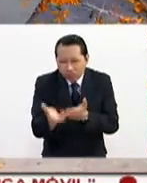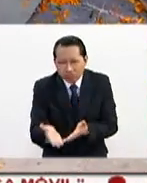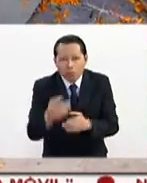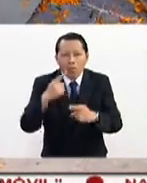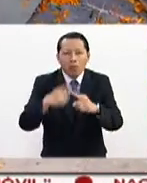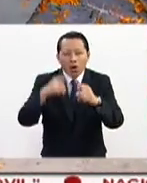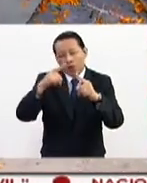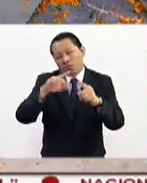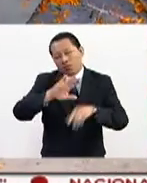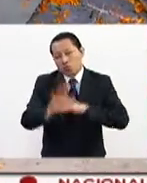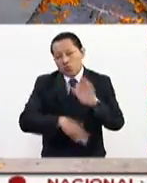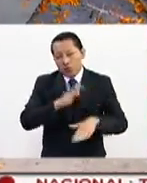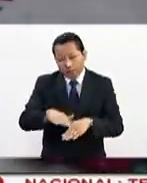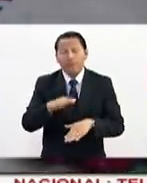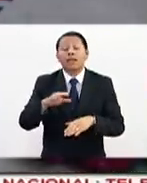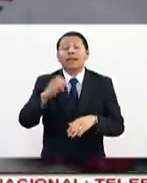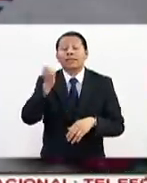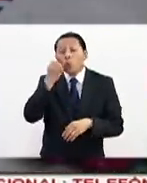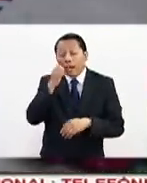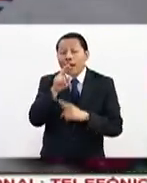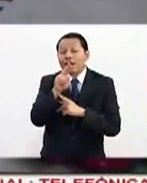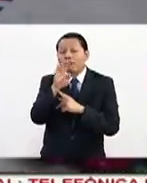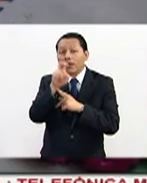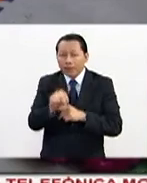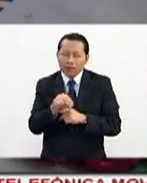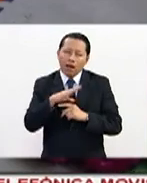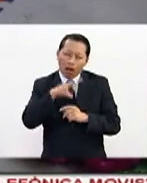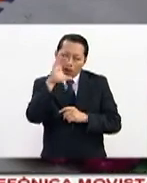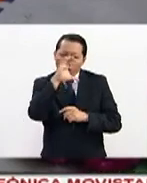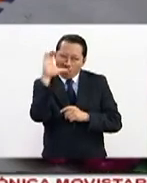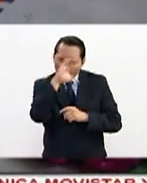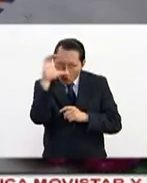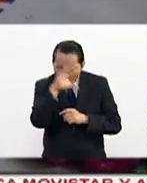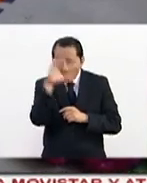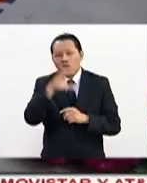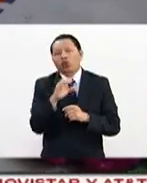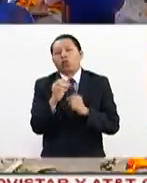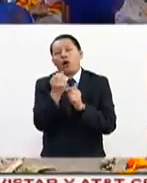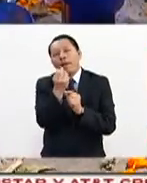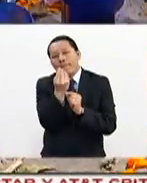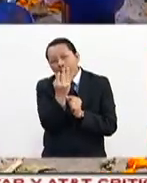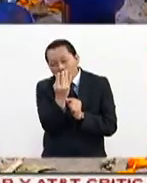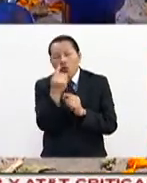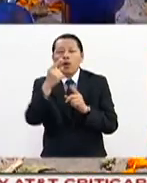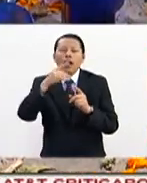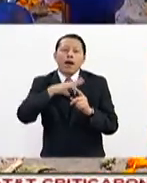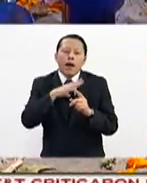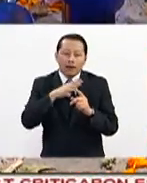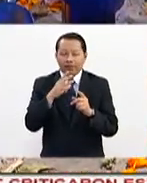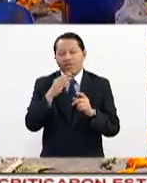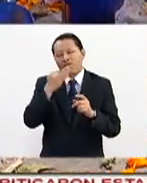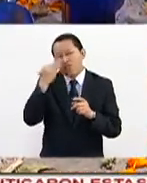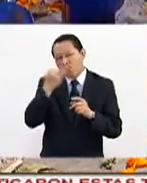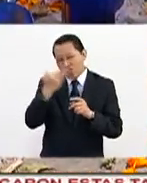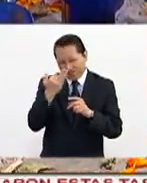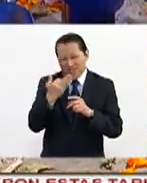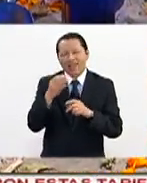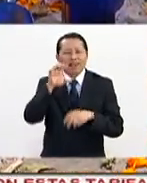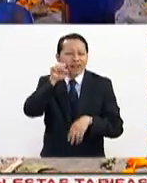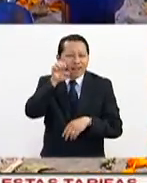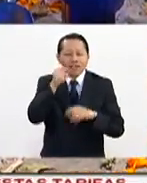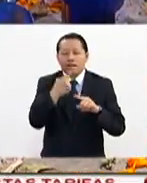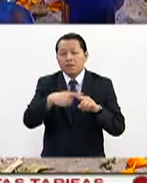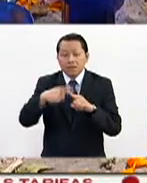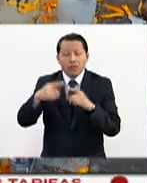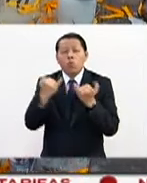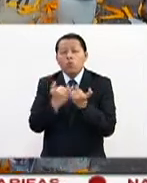inmediaciones del colegio Repsamen fueron colocadas fotografías, veladoras, flores de cempasúchil, comida y principalmente juguetes y dulces para